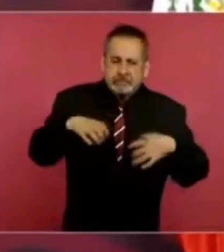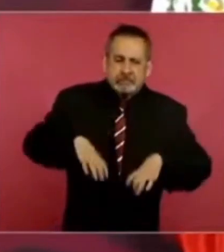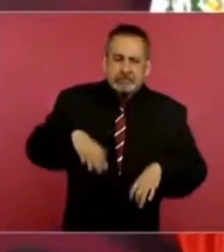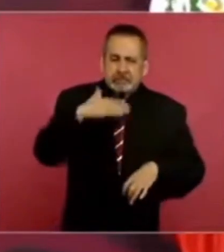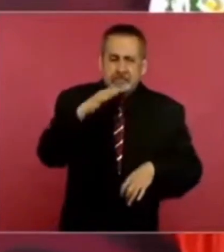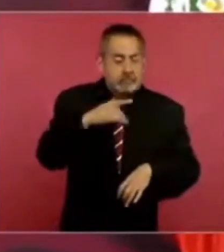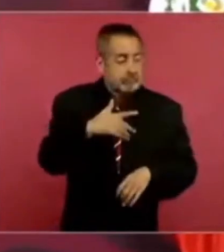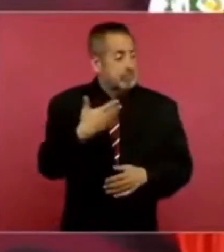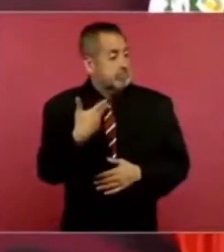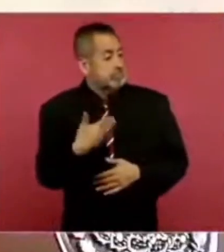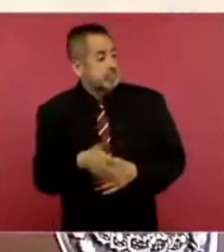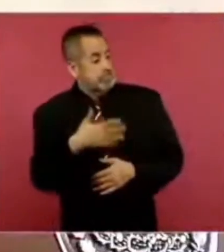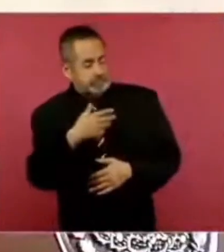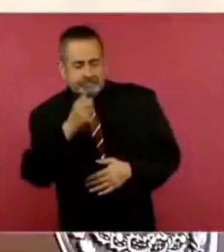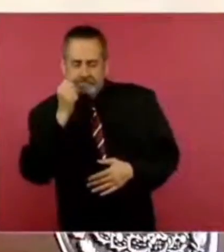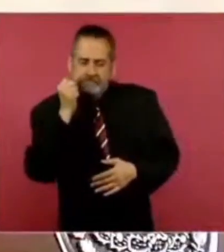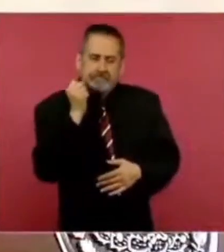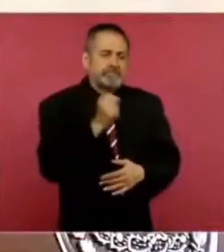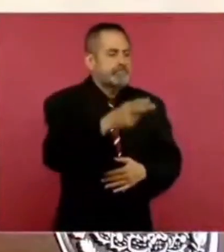De